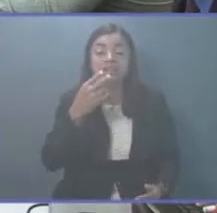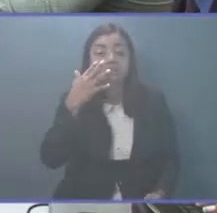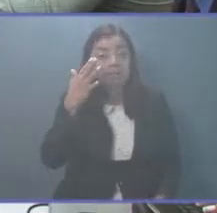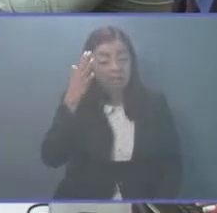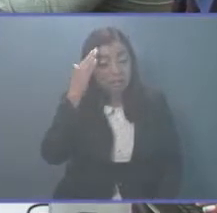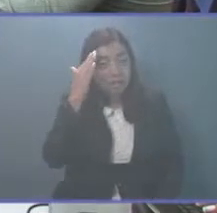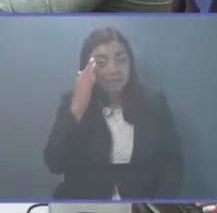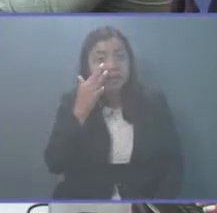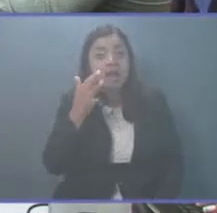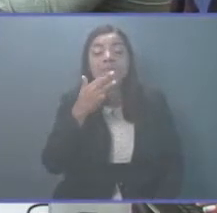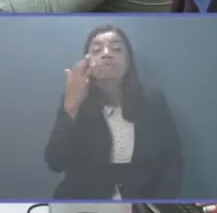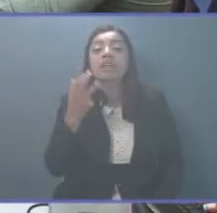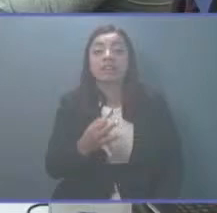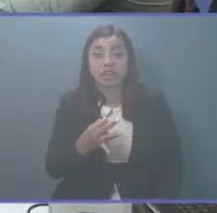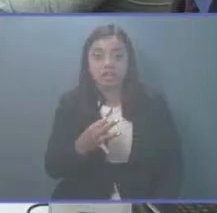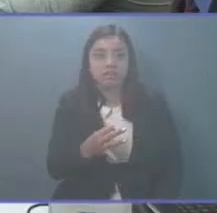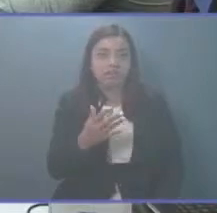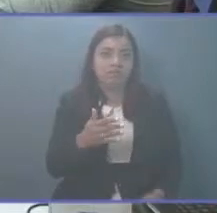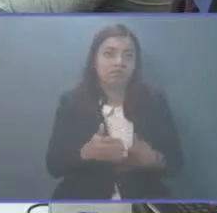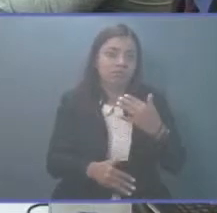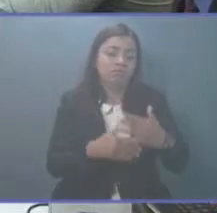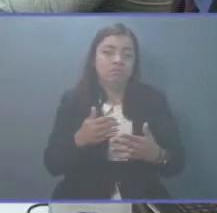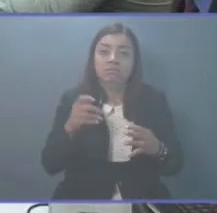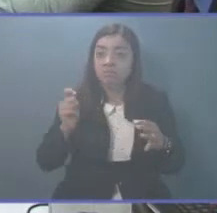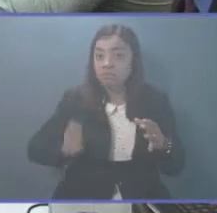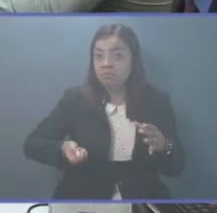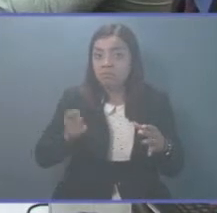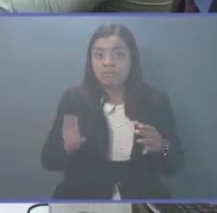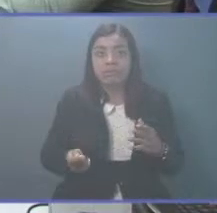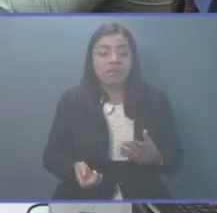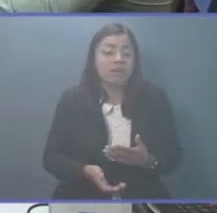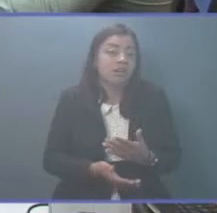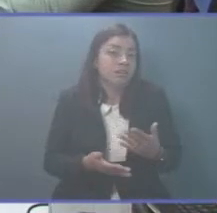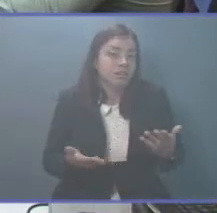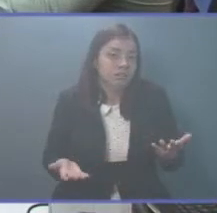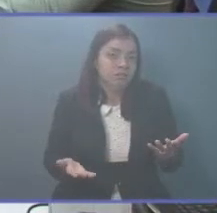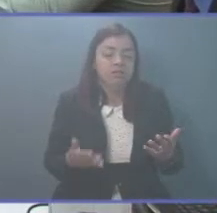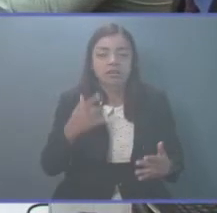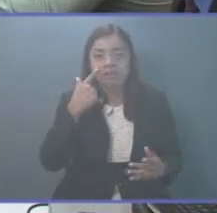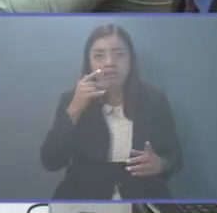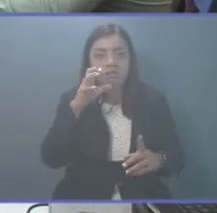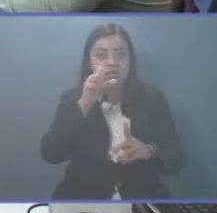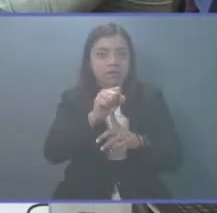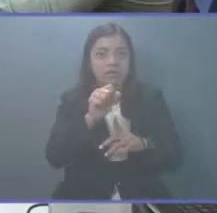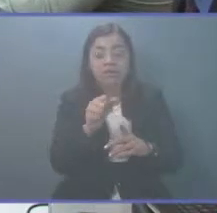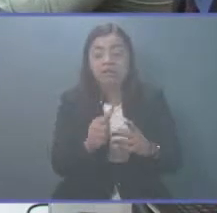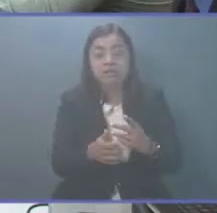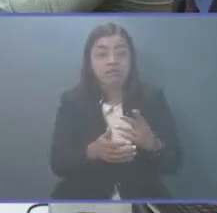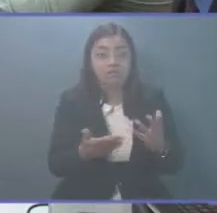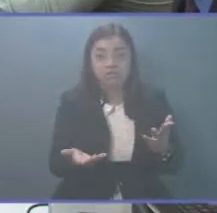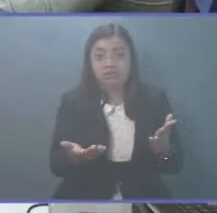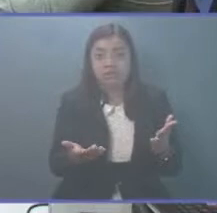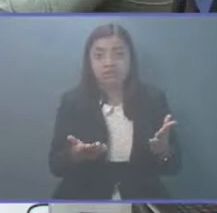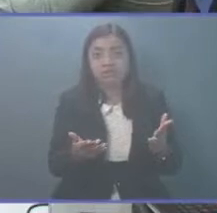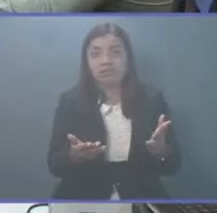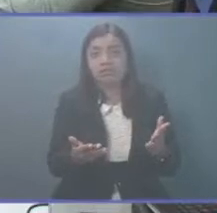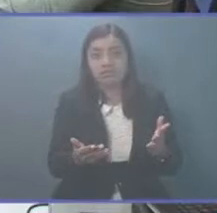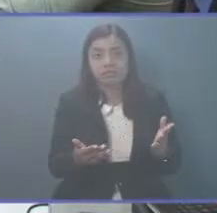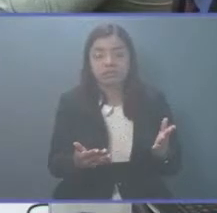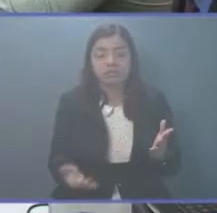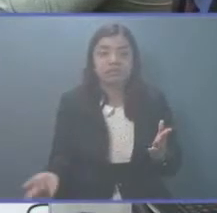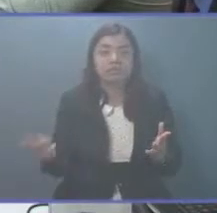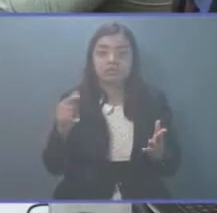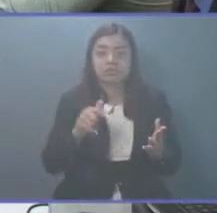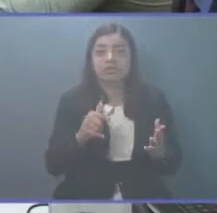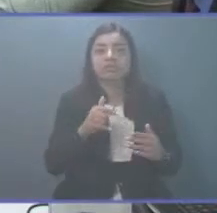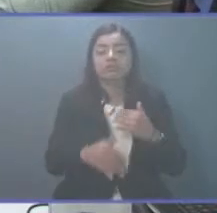los hechos ya en la etapa de juicio. Y se ha detectado pues que